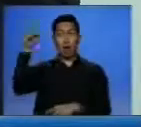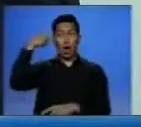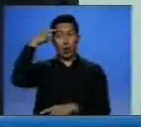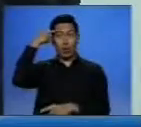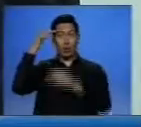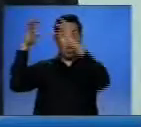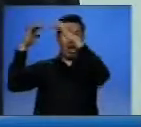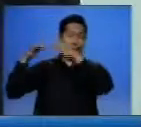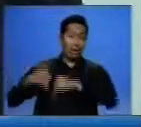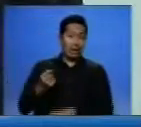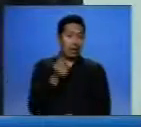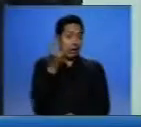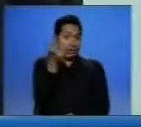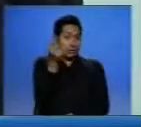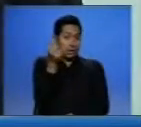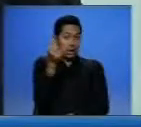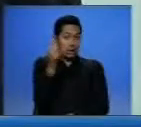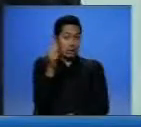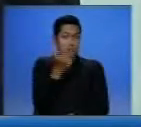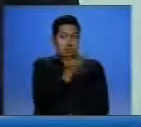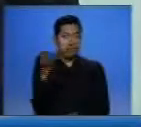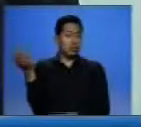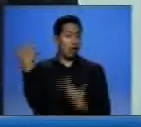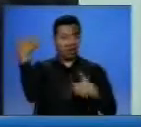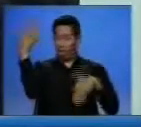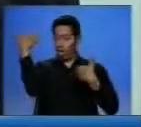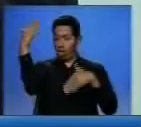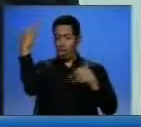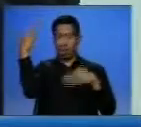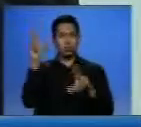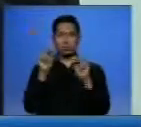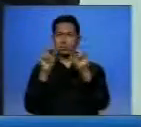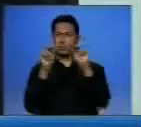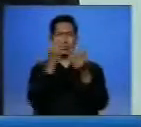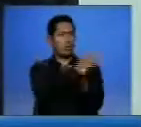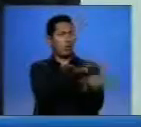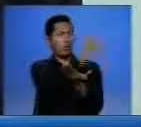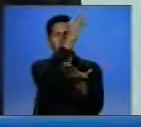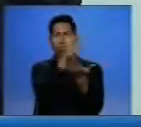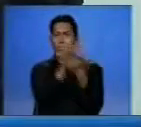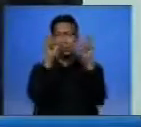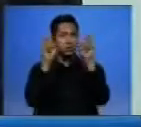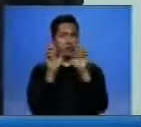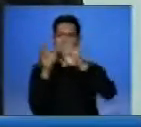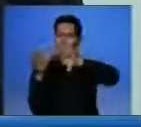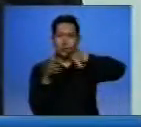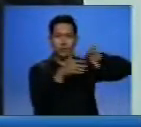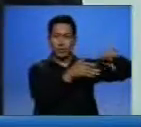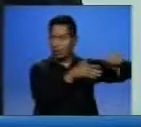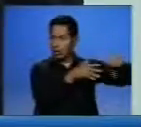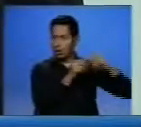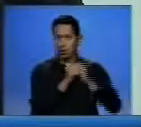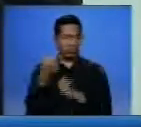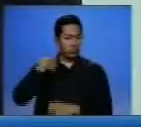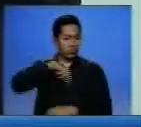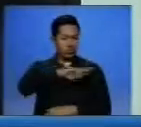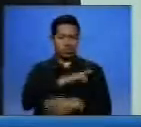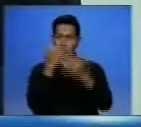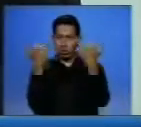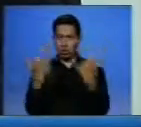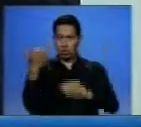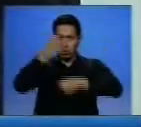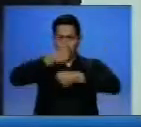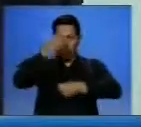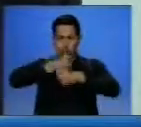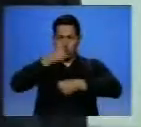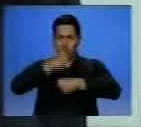excepción con fines políticos. Eso no tiene nada que ver con la política. Aquí estamos todos por hacer mejor un trabajo para la